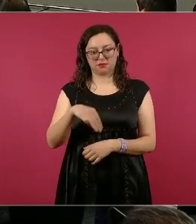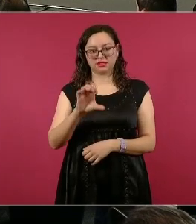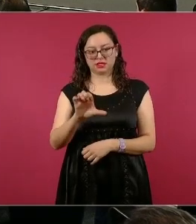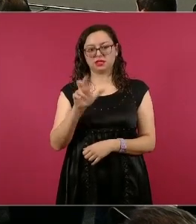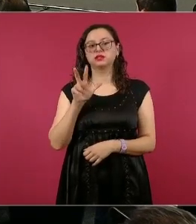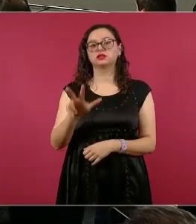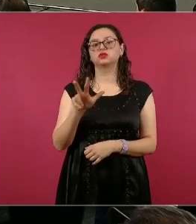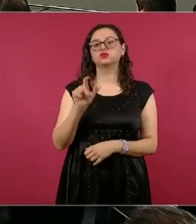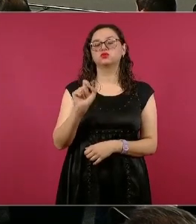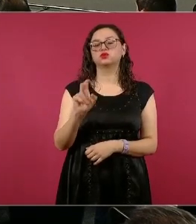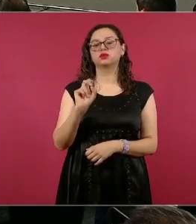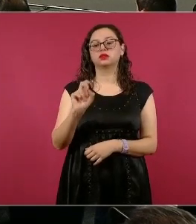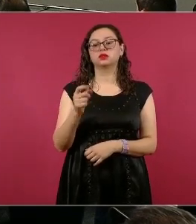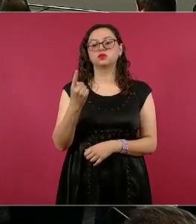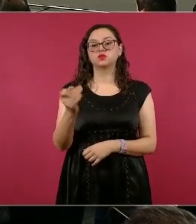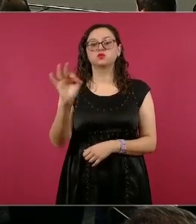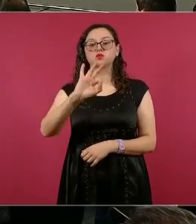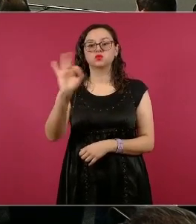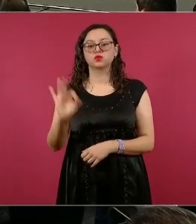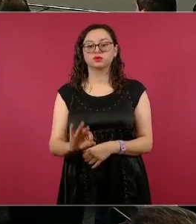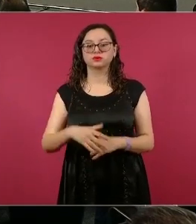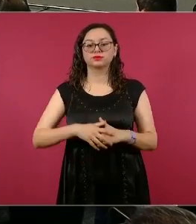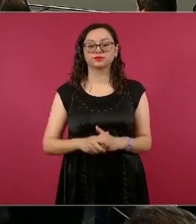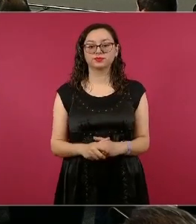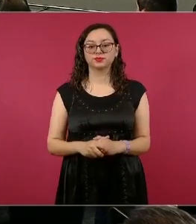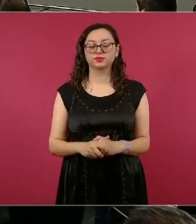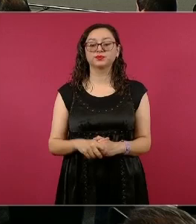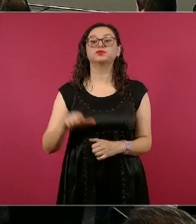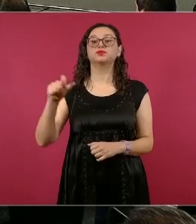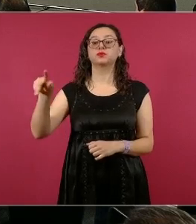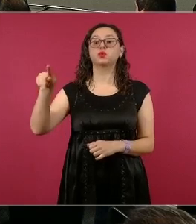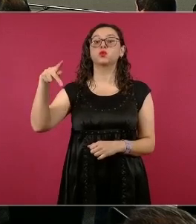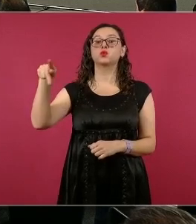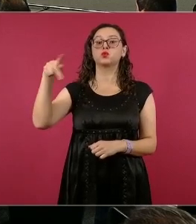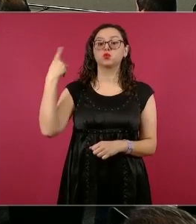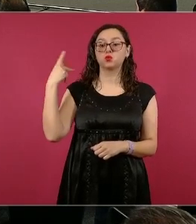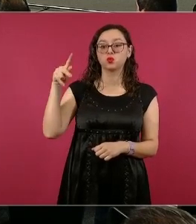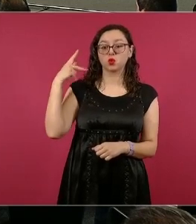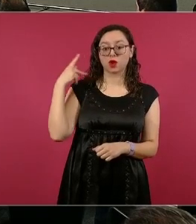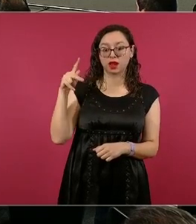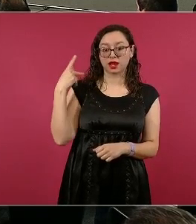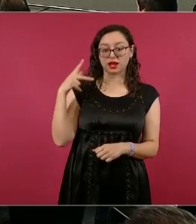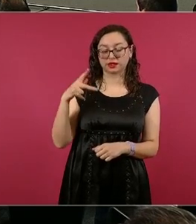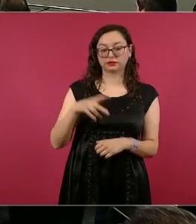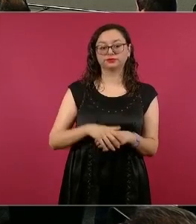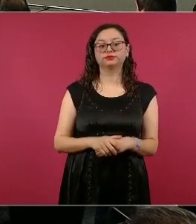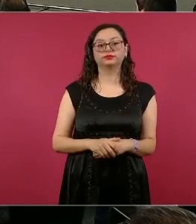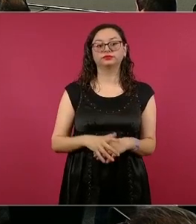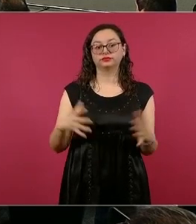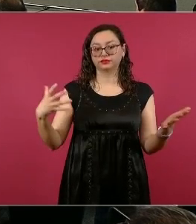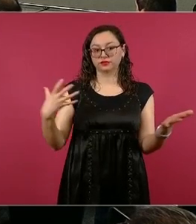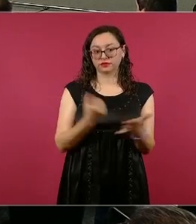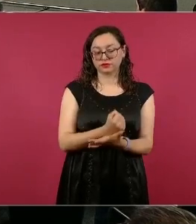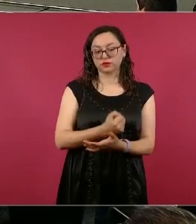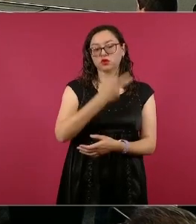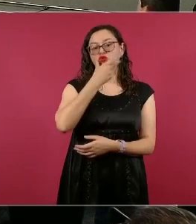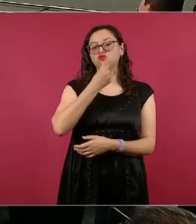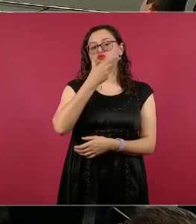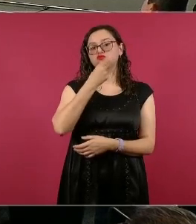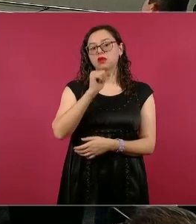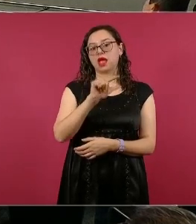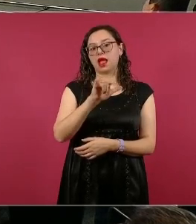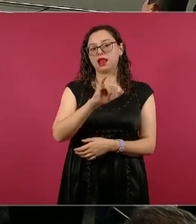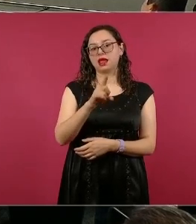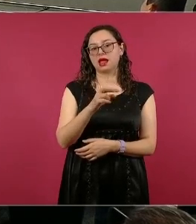18.31%. En el caso de Puebla, del estado de Puebla, el PREP señala el triunfo de Alejandro Armenta